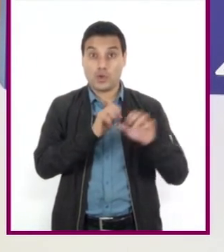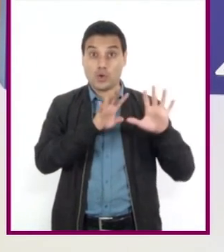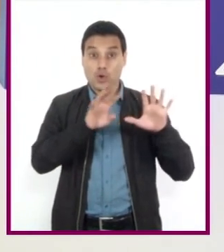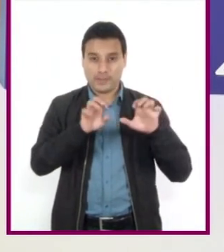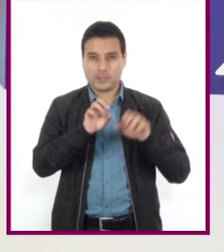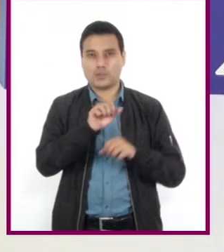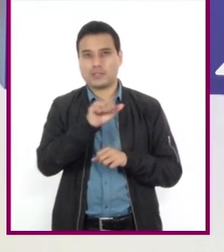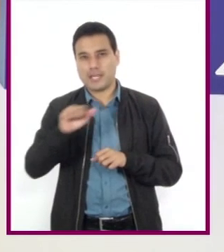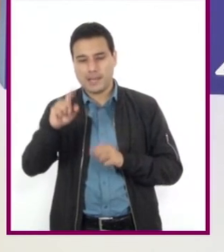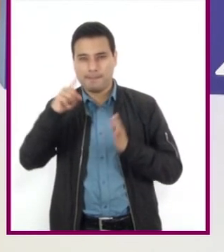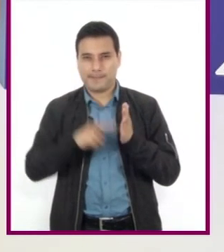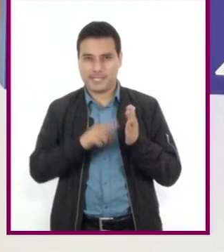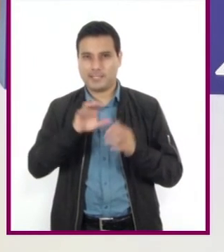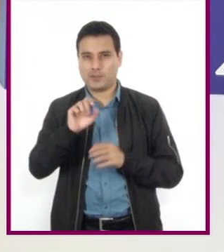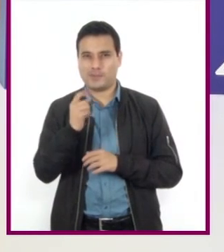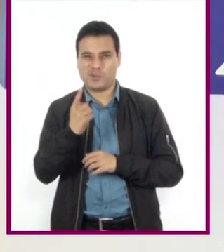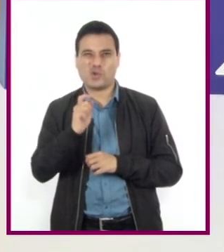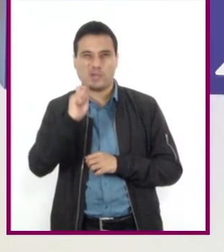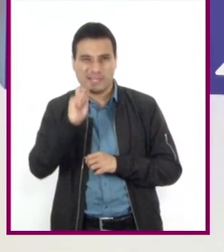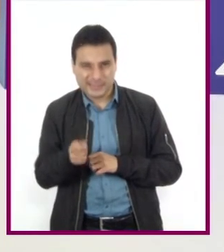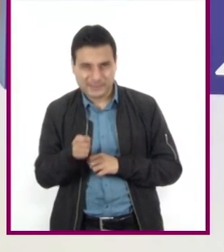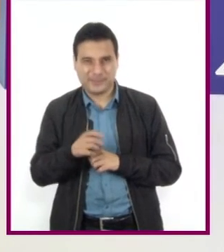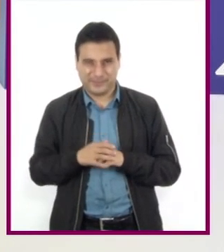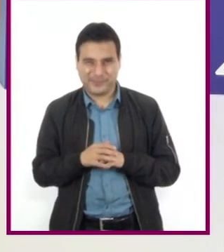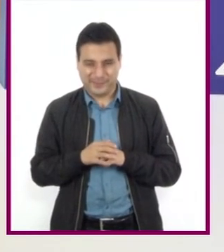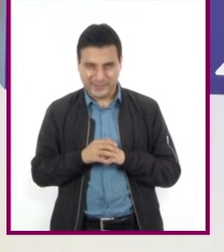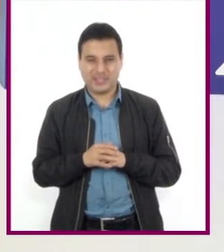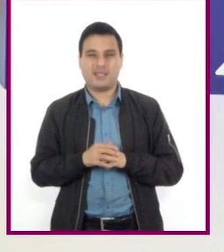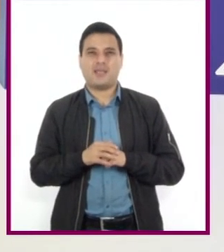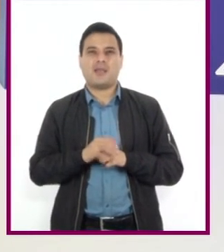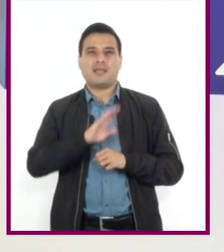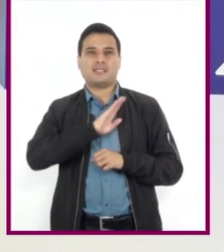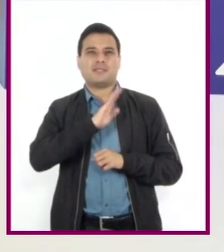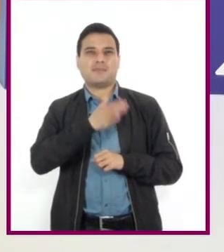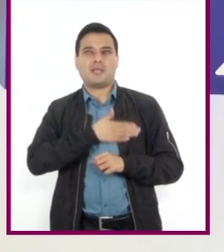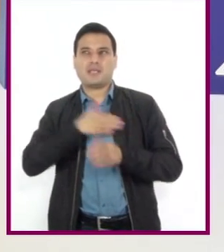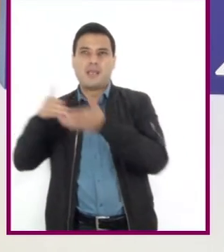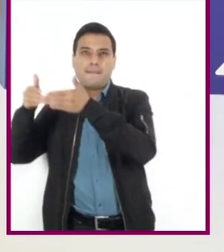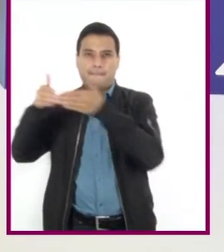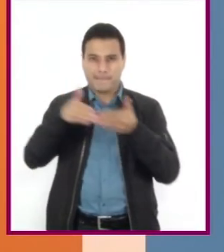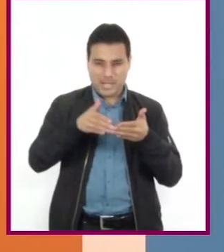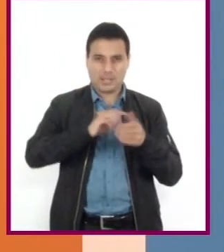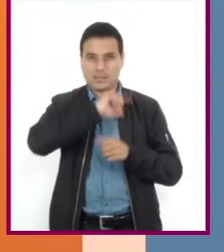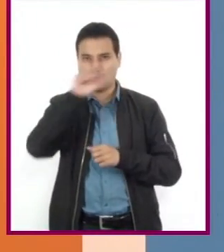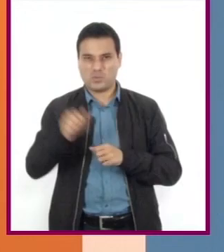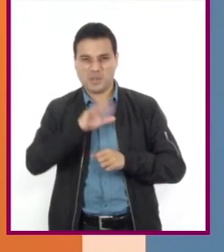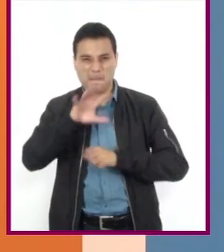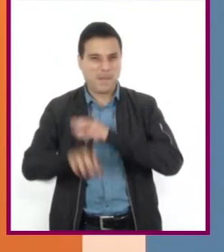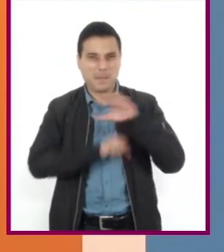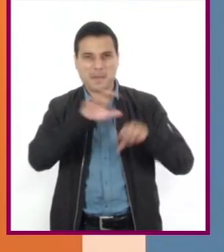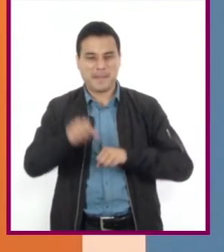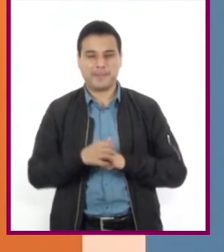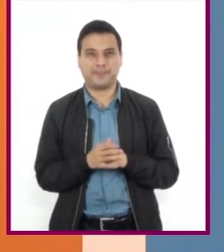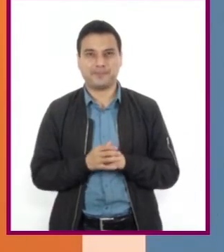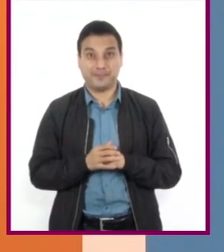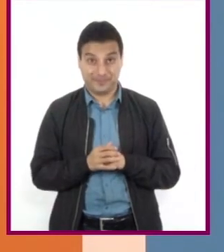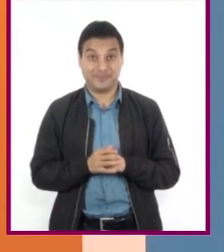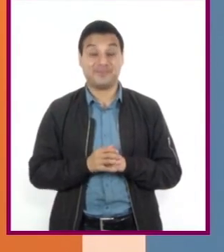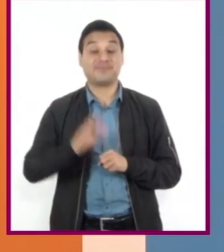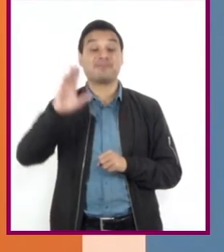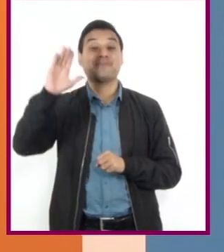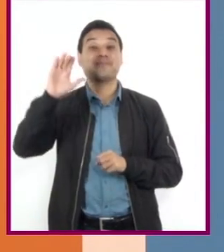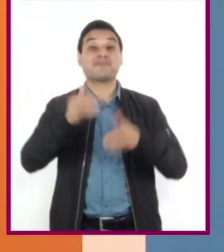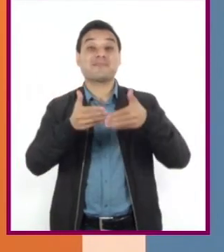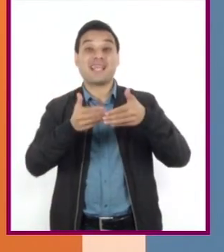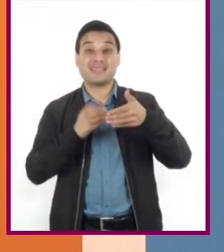se produjo la caída del Imperio Mexica en manos de los conquistadores españoles. Antes de despedirnos, les propongo un